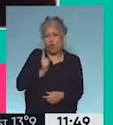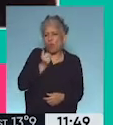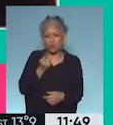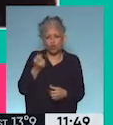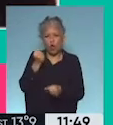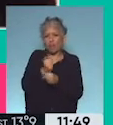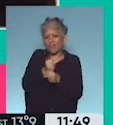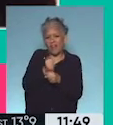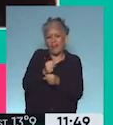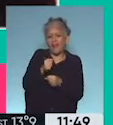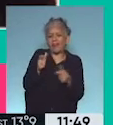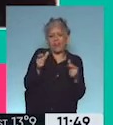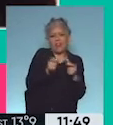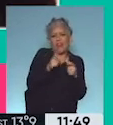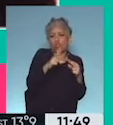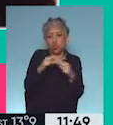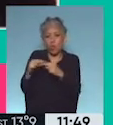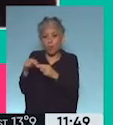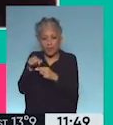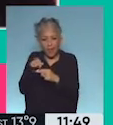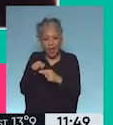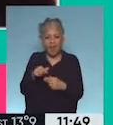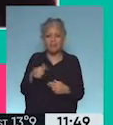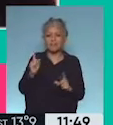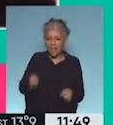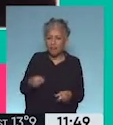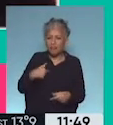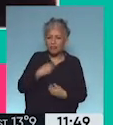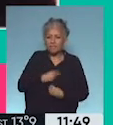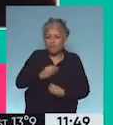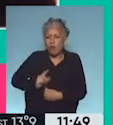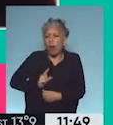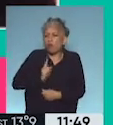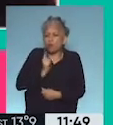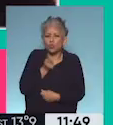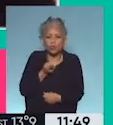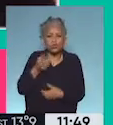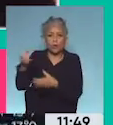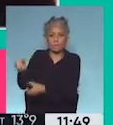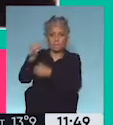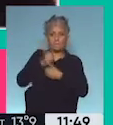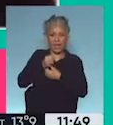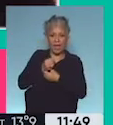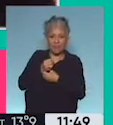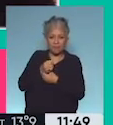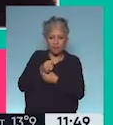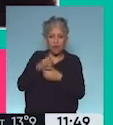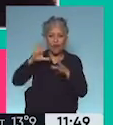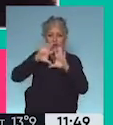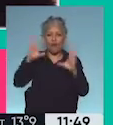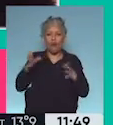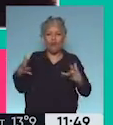trabajar en este documental del Grupo Petersen, y al mismo tiempo un orgullo este premio que nos dieron con la Fundación